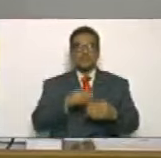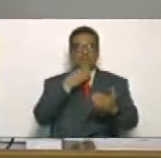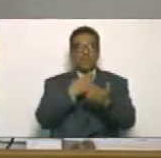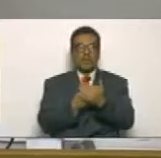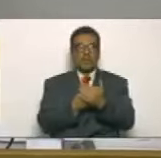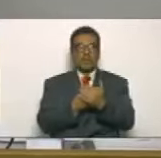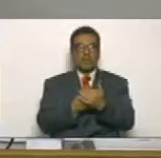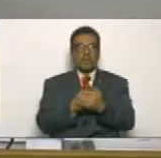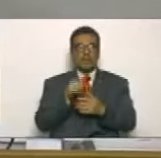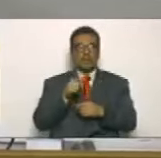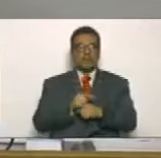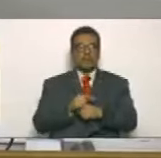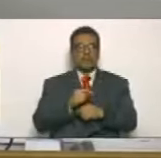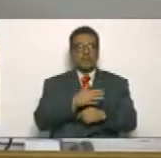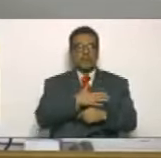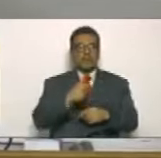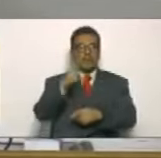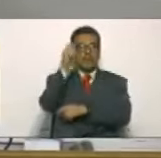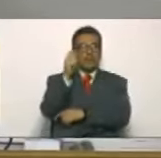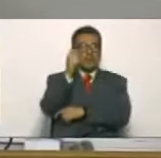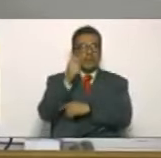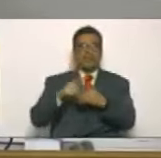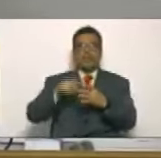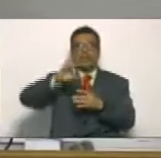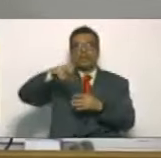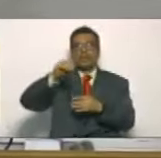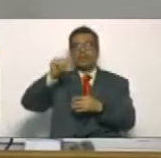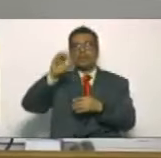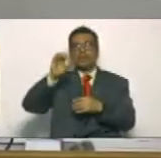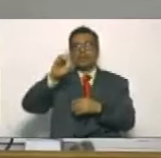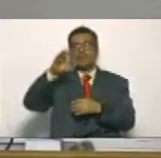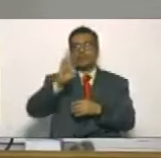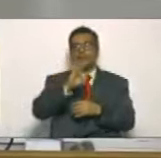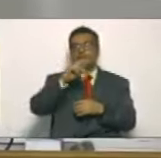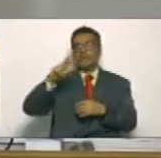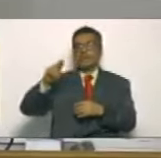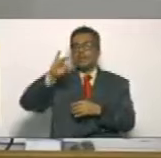Gracias, querido diputado. ¡Que viva José Félix Rivas!